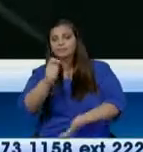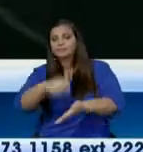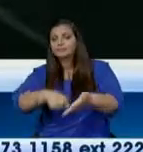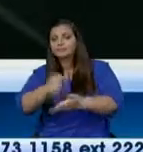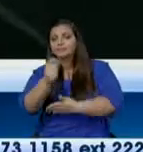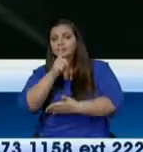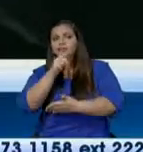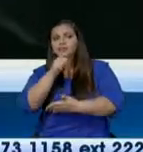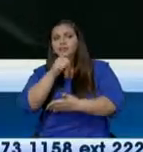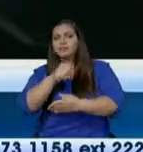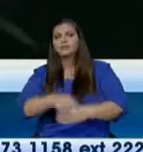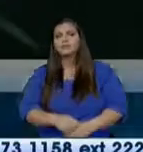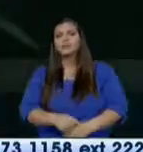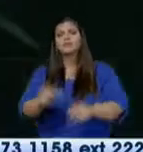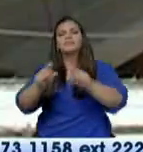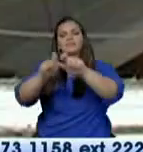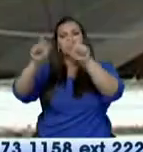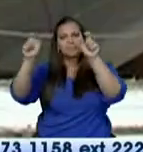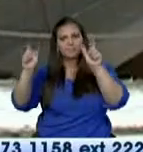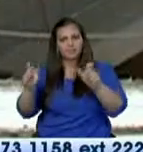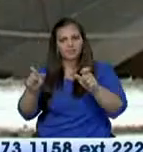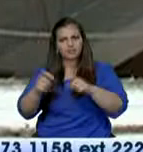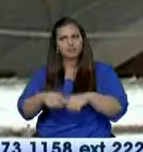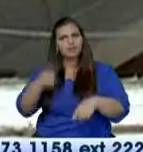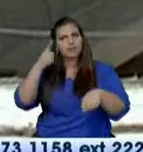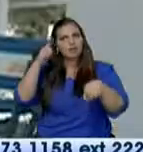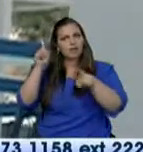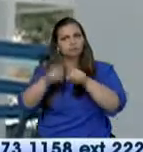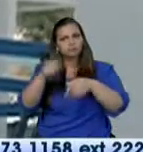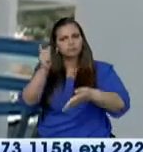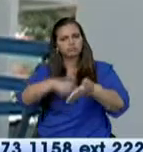multilaterales para firmar el contrato con Odebrecht para el inicio de la